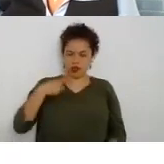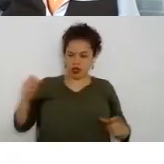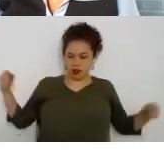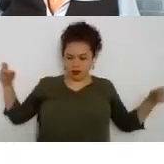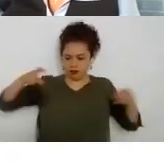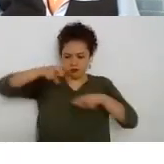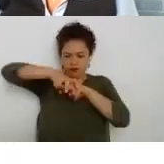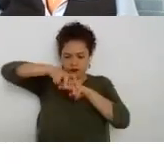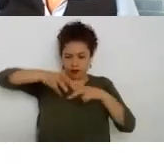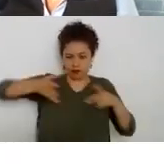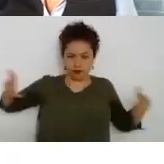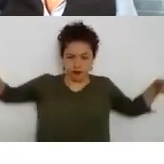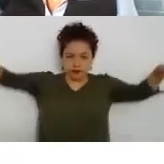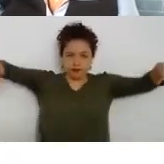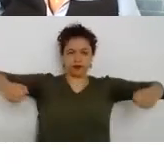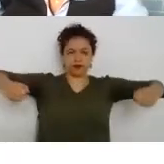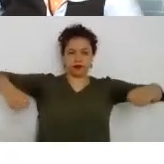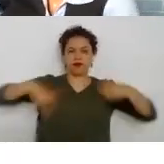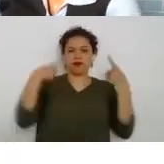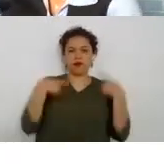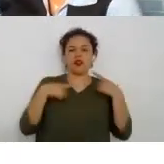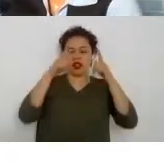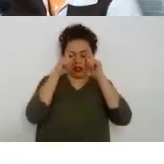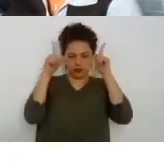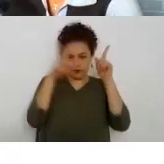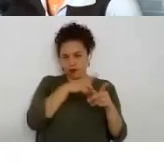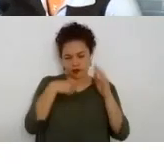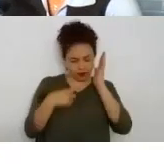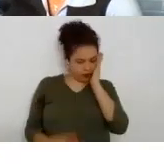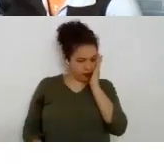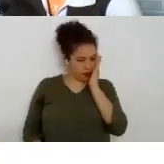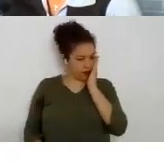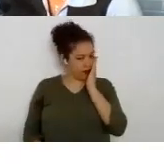Aquí la importancia que este se ocupe para una persona consciente. ¿Ok? Porque